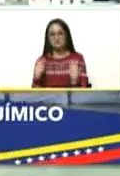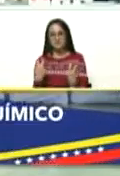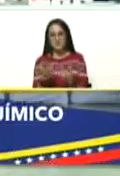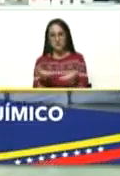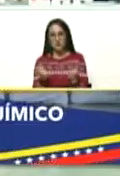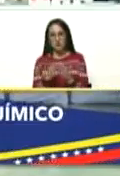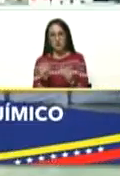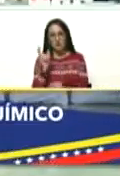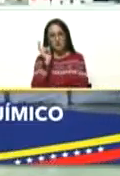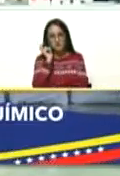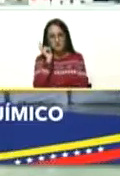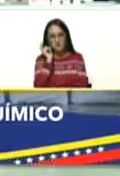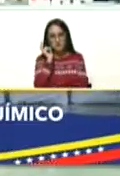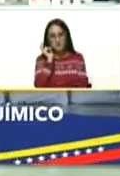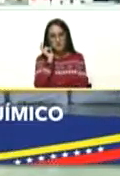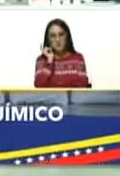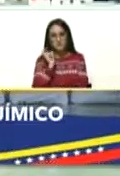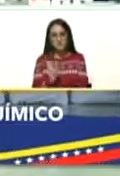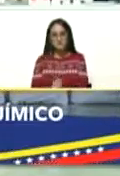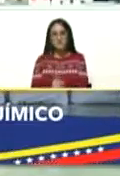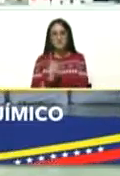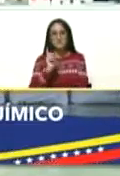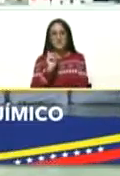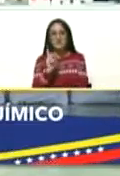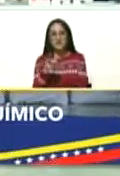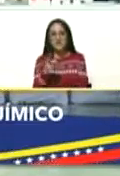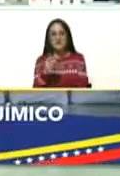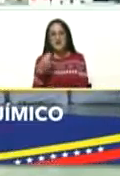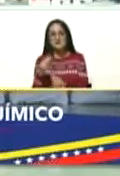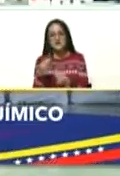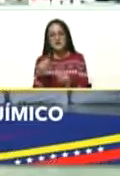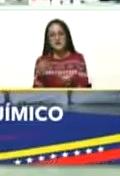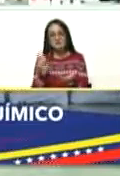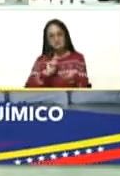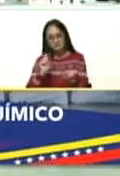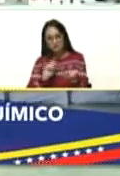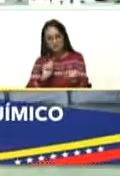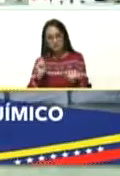compañeros, hagamos un conjunto de materiales, documentos,